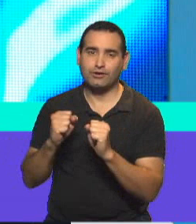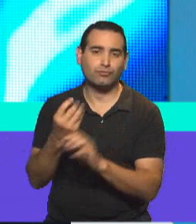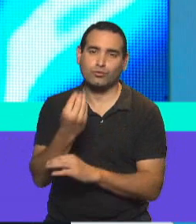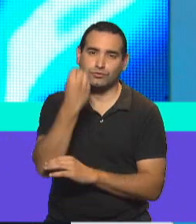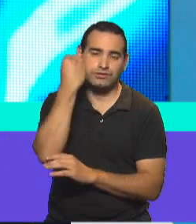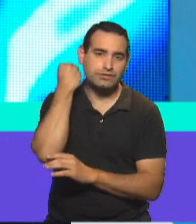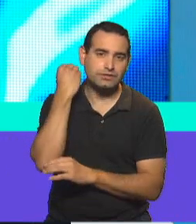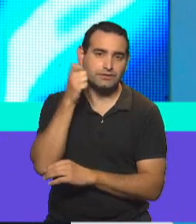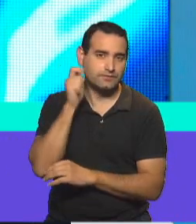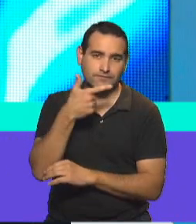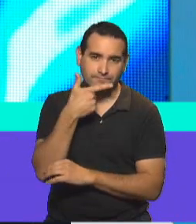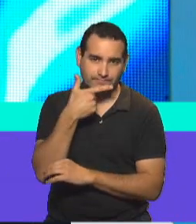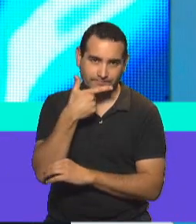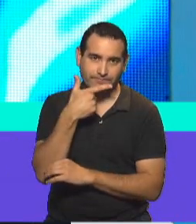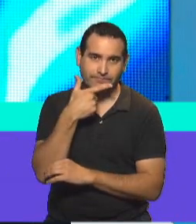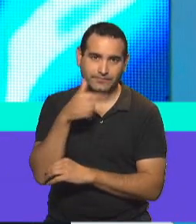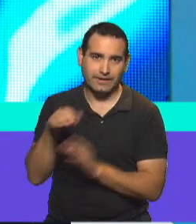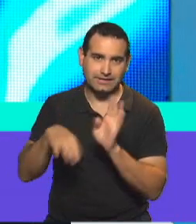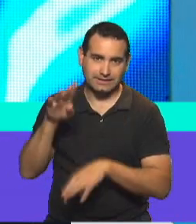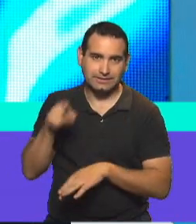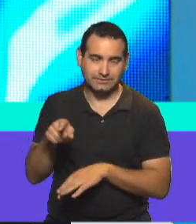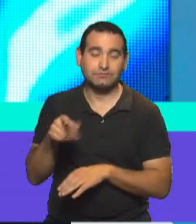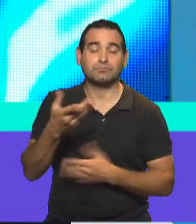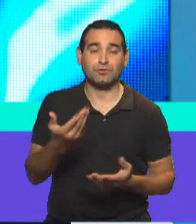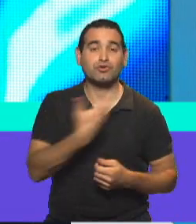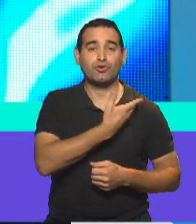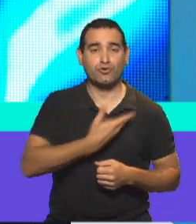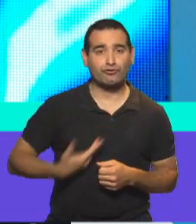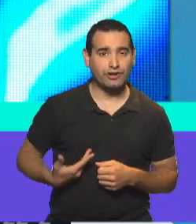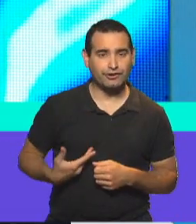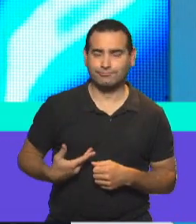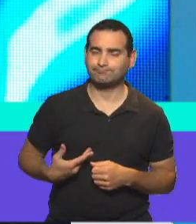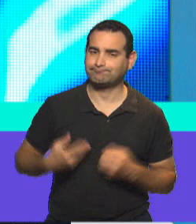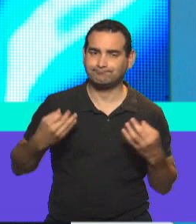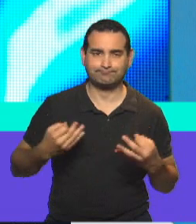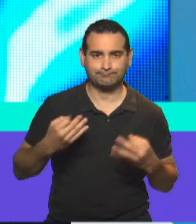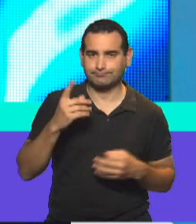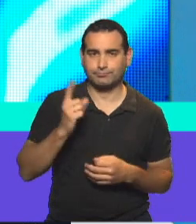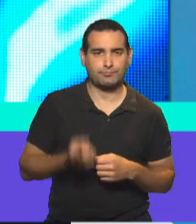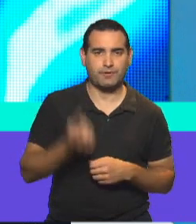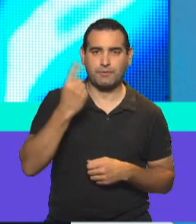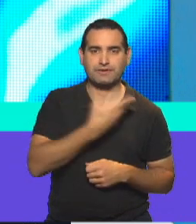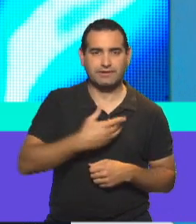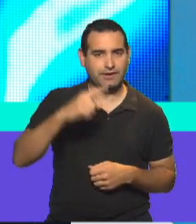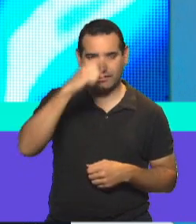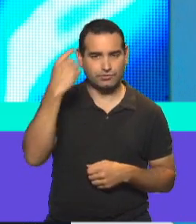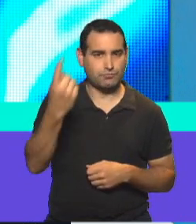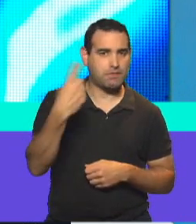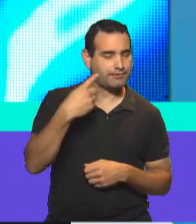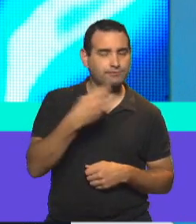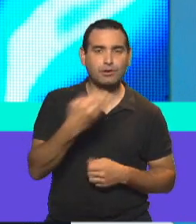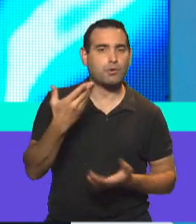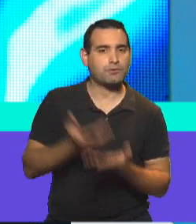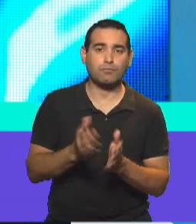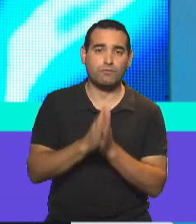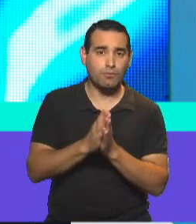gastar mucho más en un servicio público que este gobierno, y eso ha sido una de las instrucciones primarias del presidente de la Nación, nos pidió